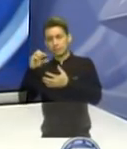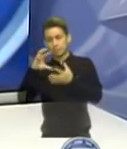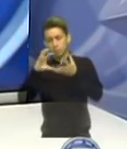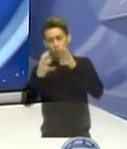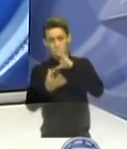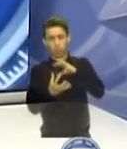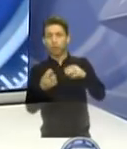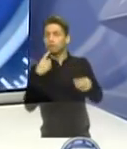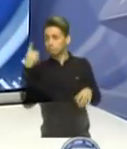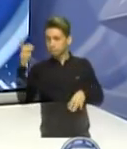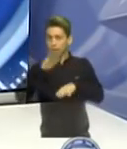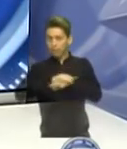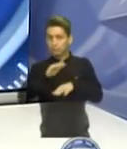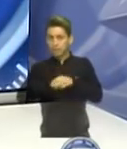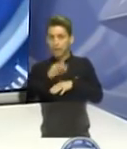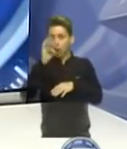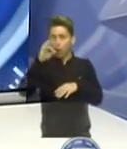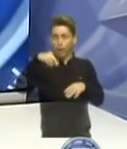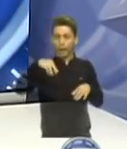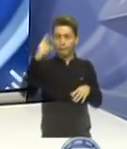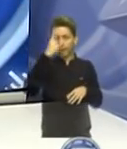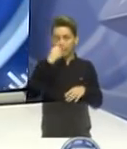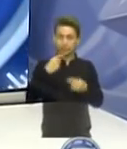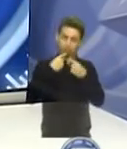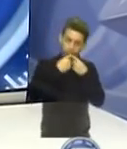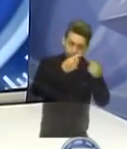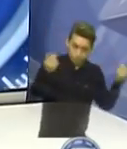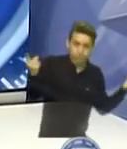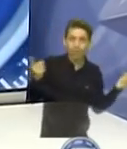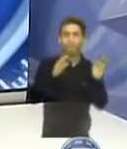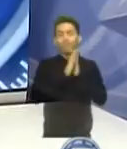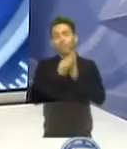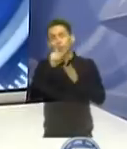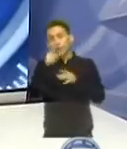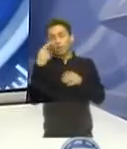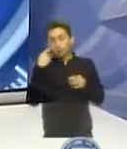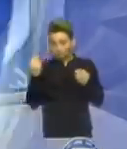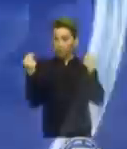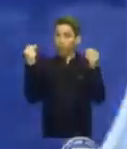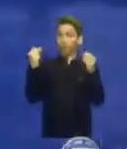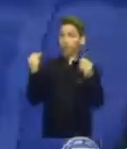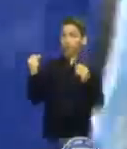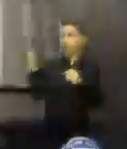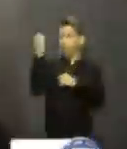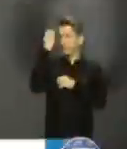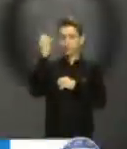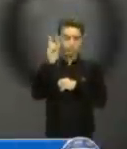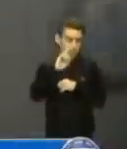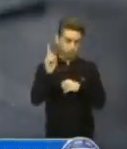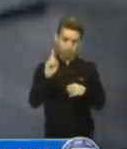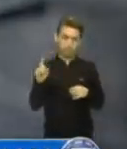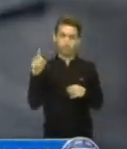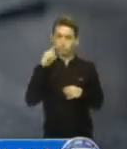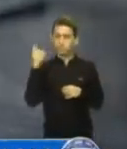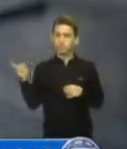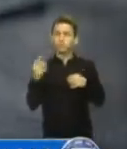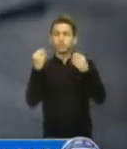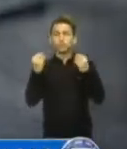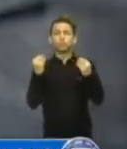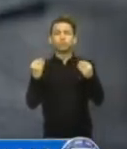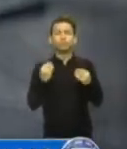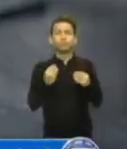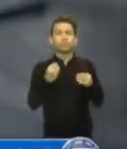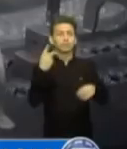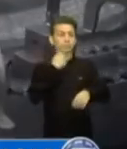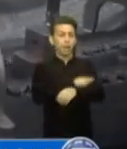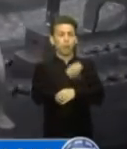Organización Mundial de la Salud, quienes piden a la población no dejarse sorprender. La oferta de vacunas anti-COVID falsas se han